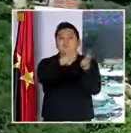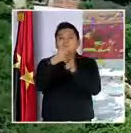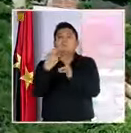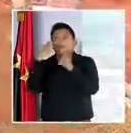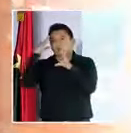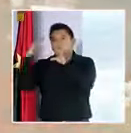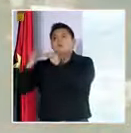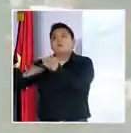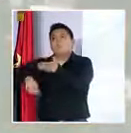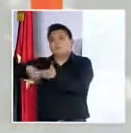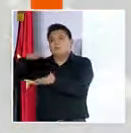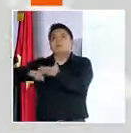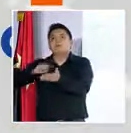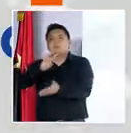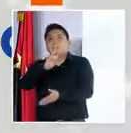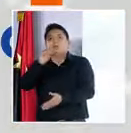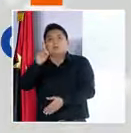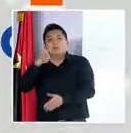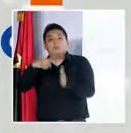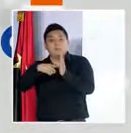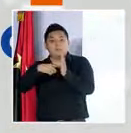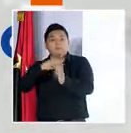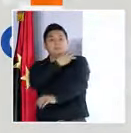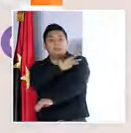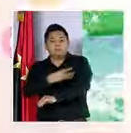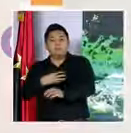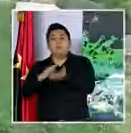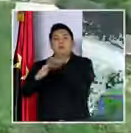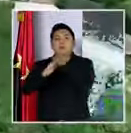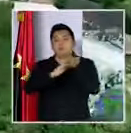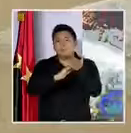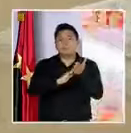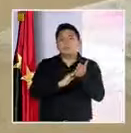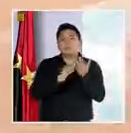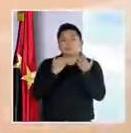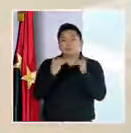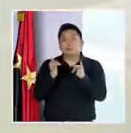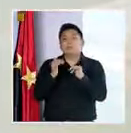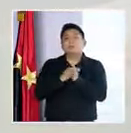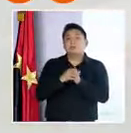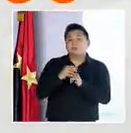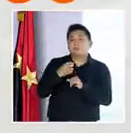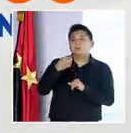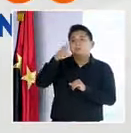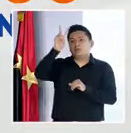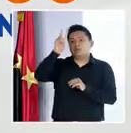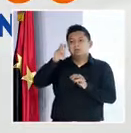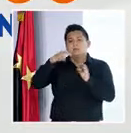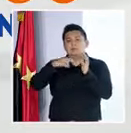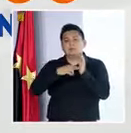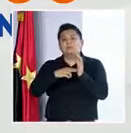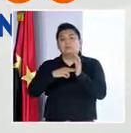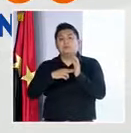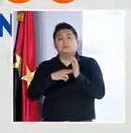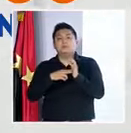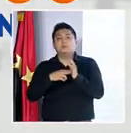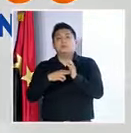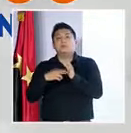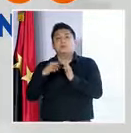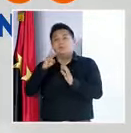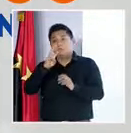con el Invías un convenio por 36.541 millones de pesos, de los cuales 17.866